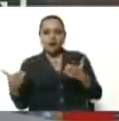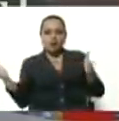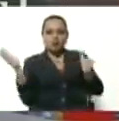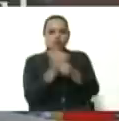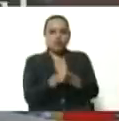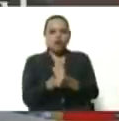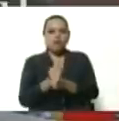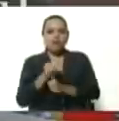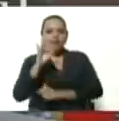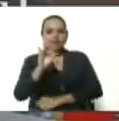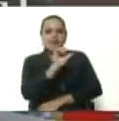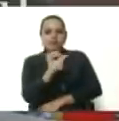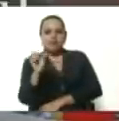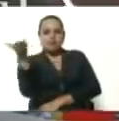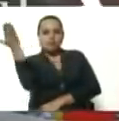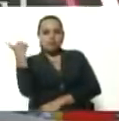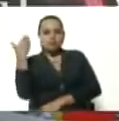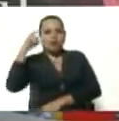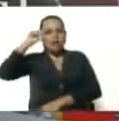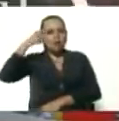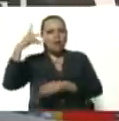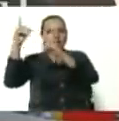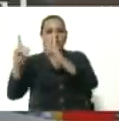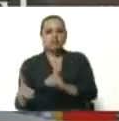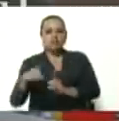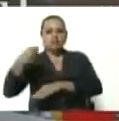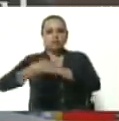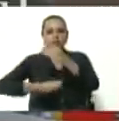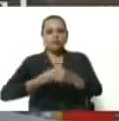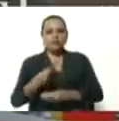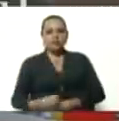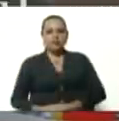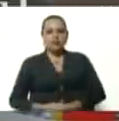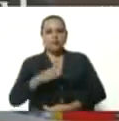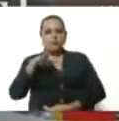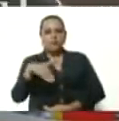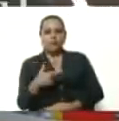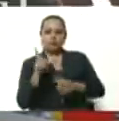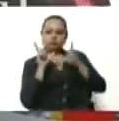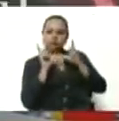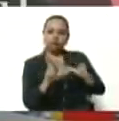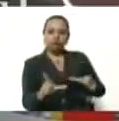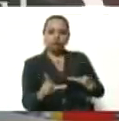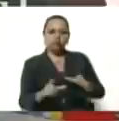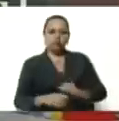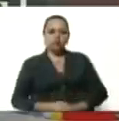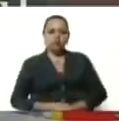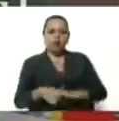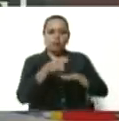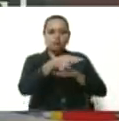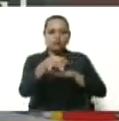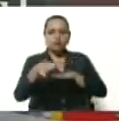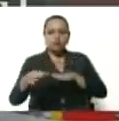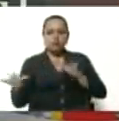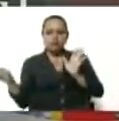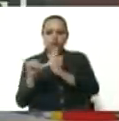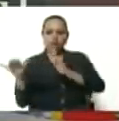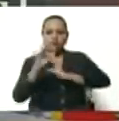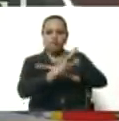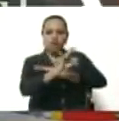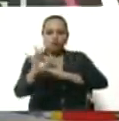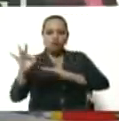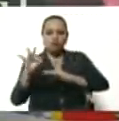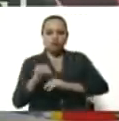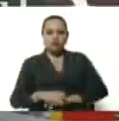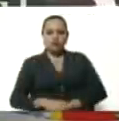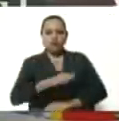hace 3 semanas, recuerden ustedes la decisión que tomamos de confinar los municipios fronterizos